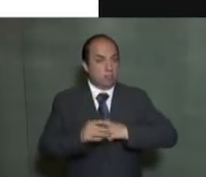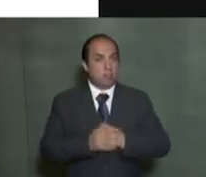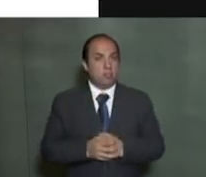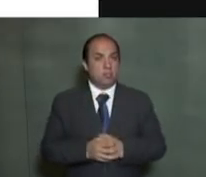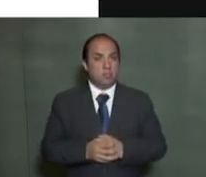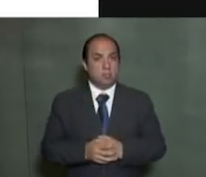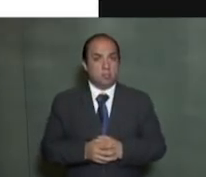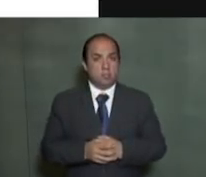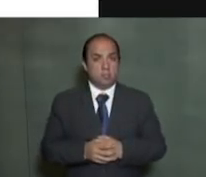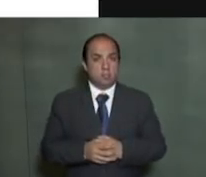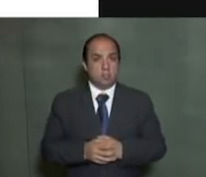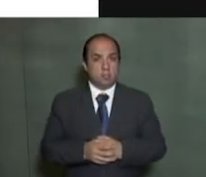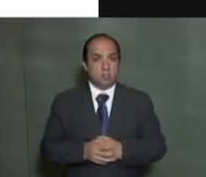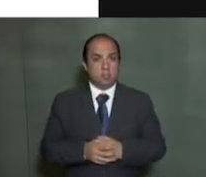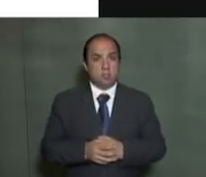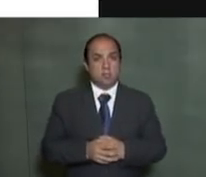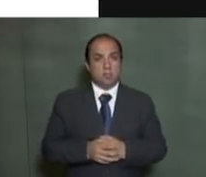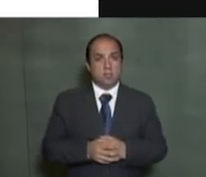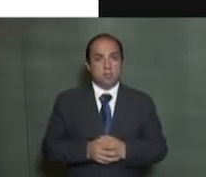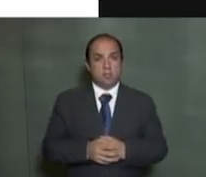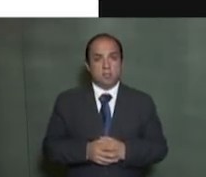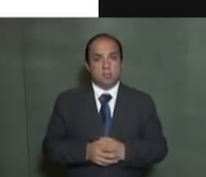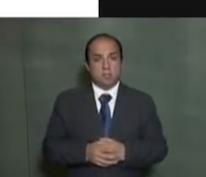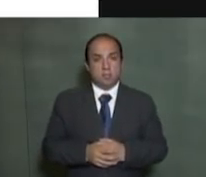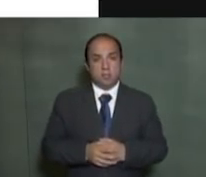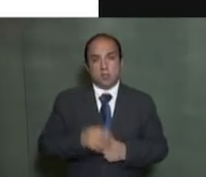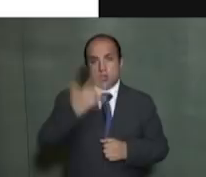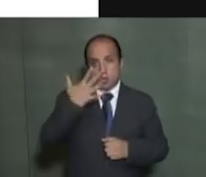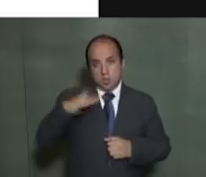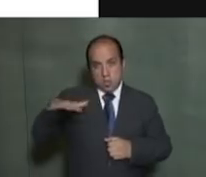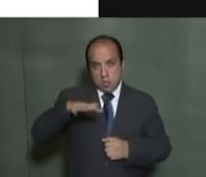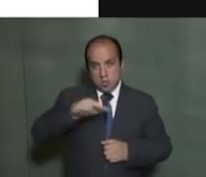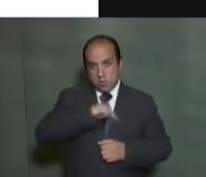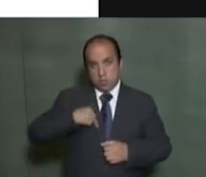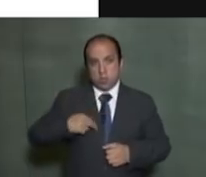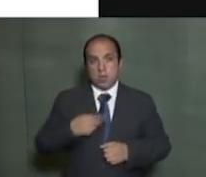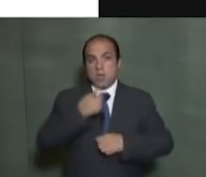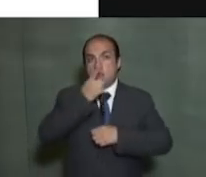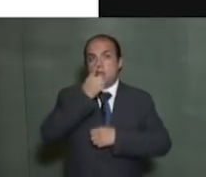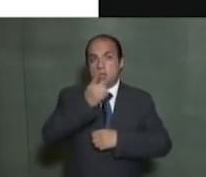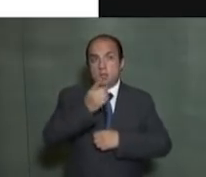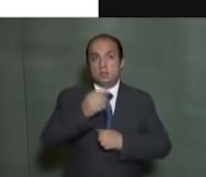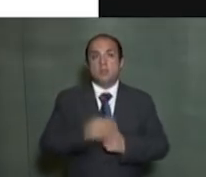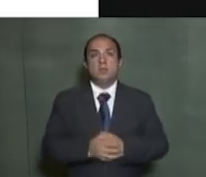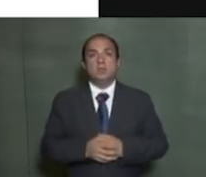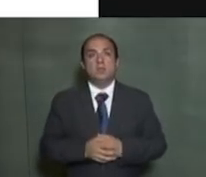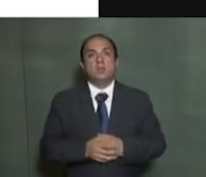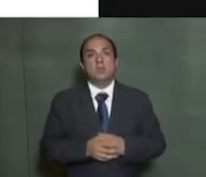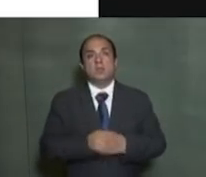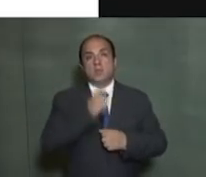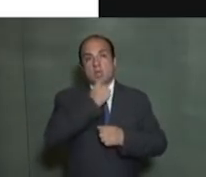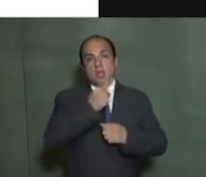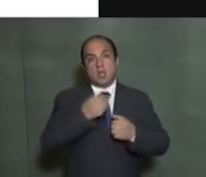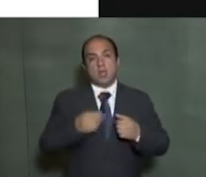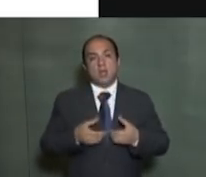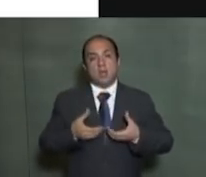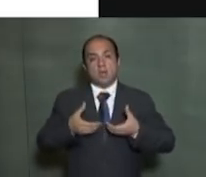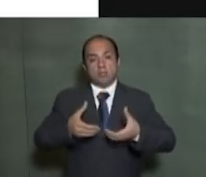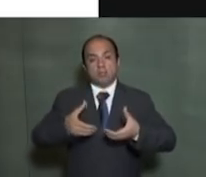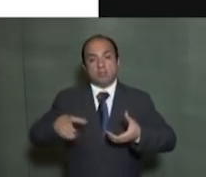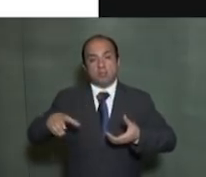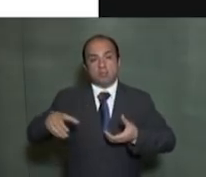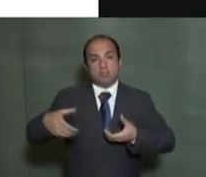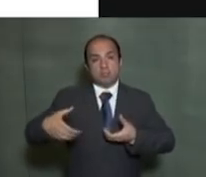futuros. En este caso son 5 puntos los que estamos señalando. Este es el cruce